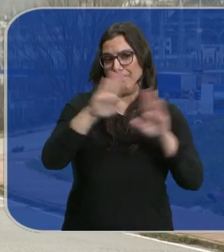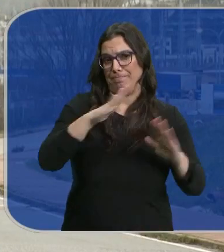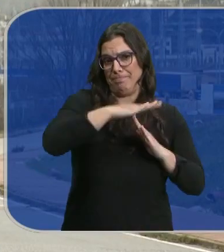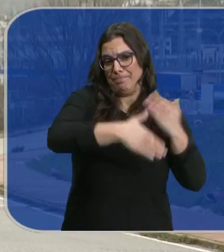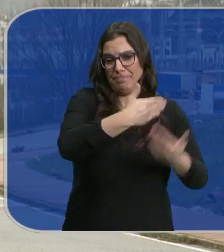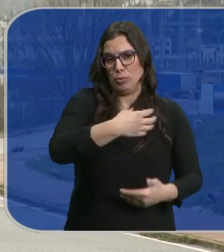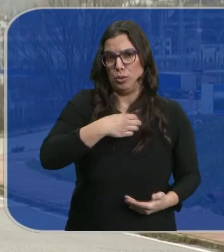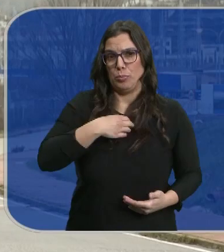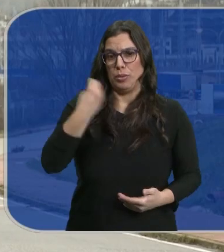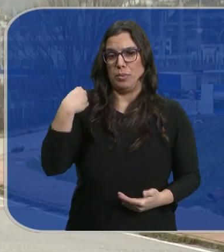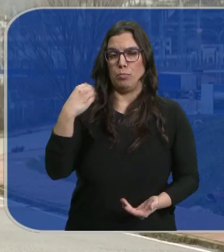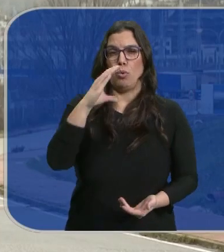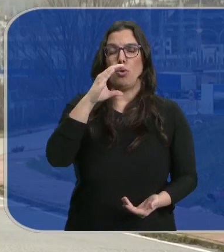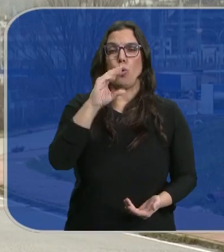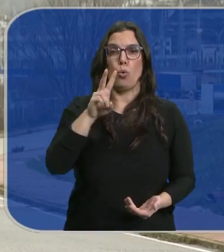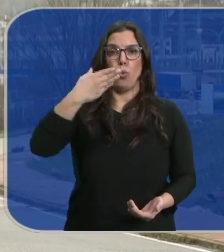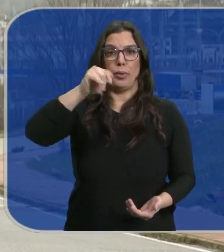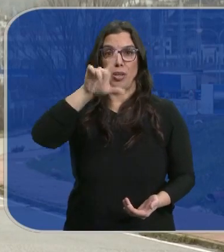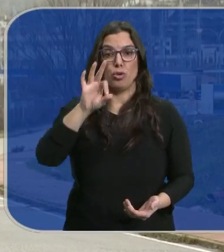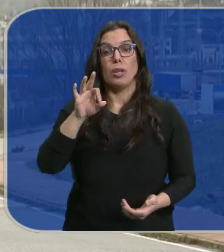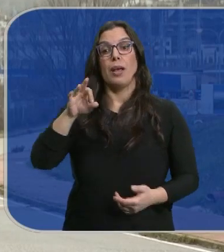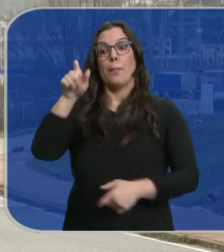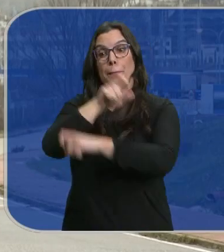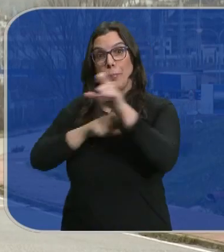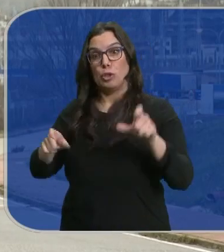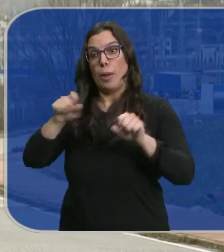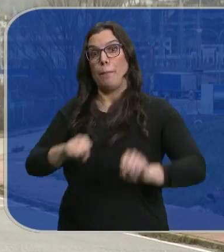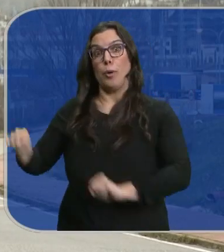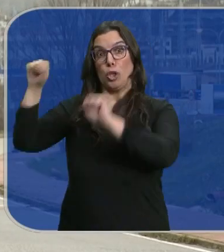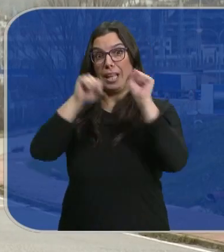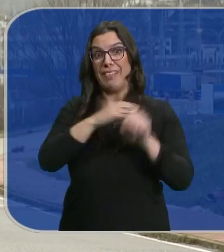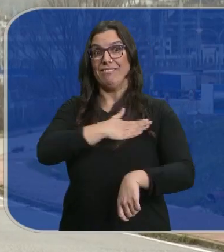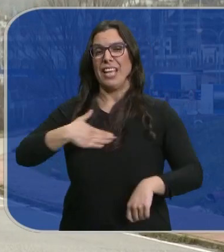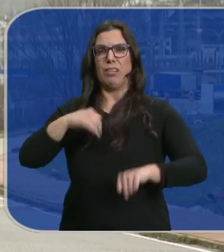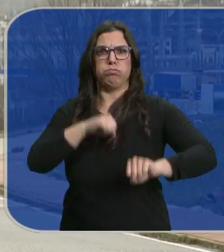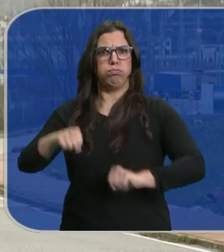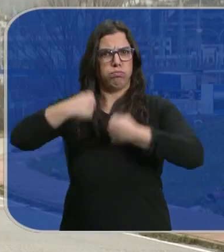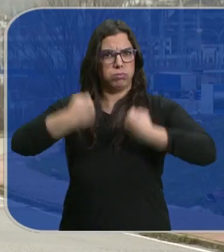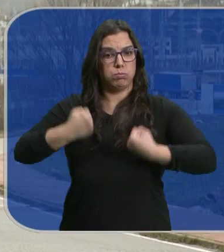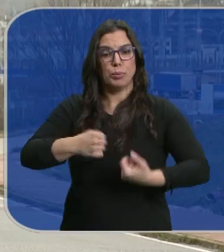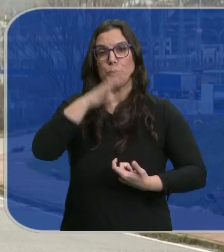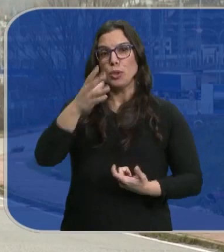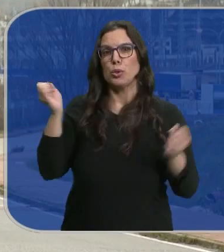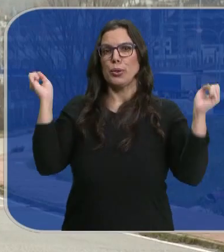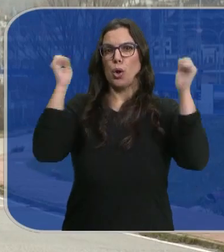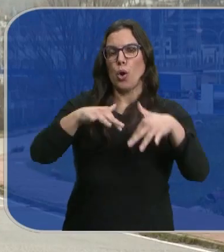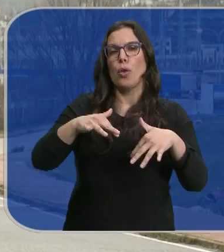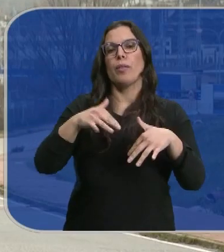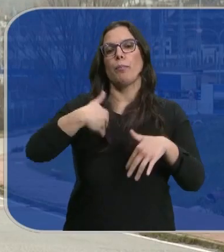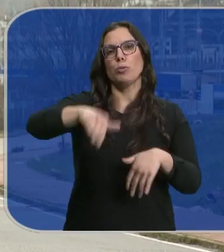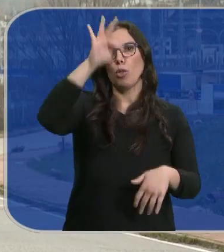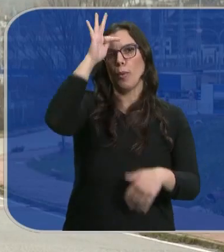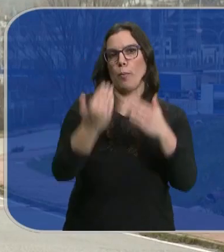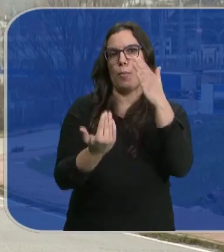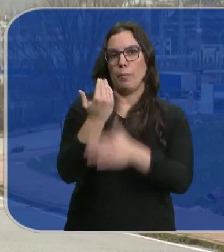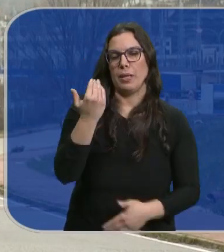de los elementos de la central térmica de Cubillos del Sil, los promotores de esa protección continúan en su defensa y por eso han convocado una concentración el domingo